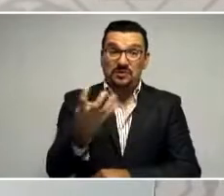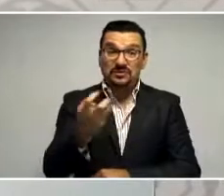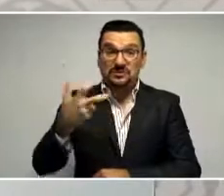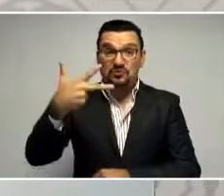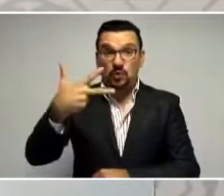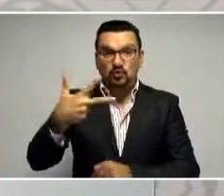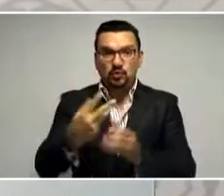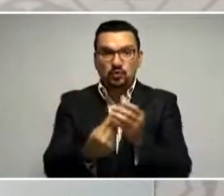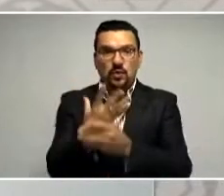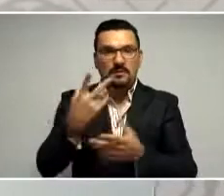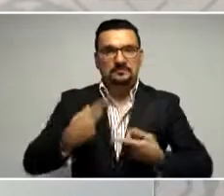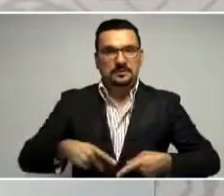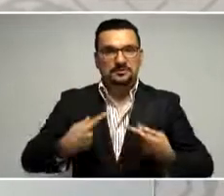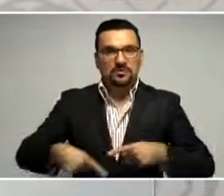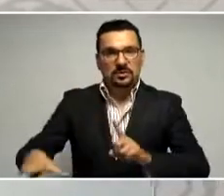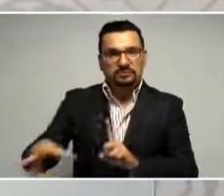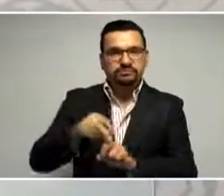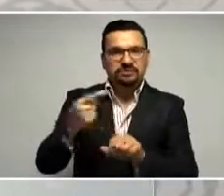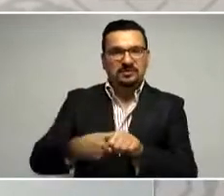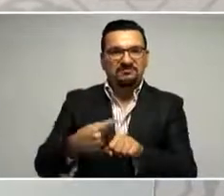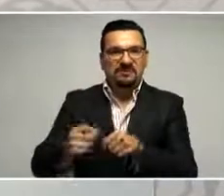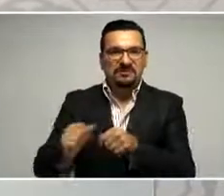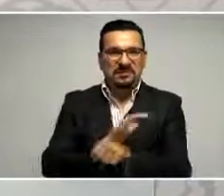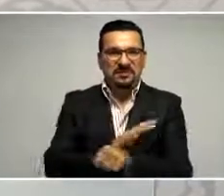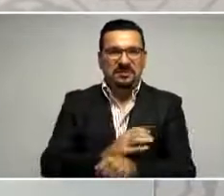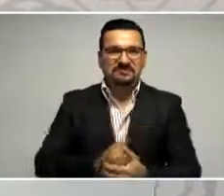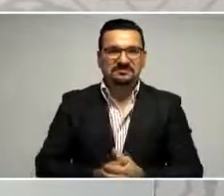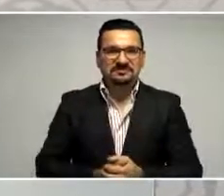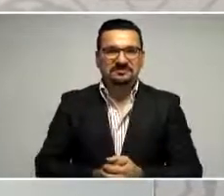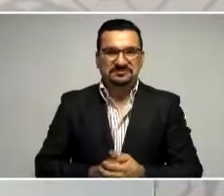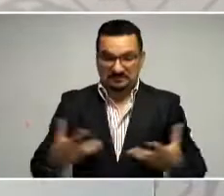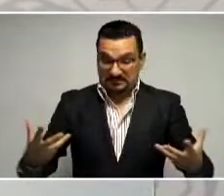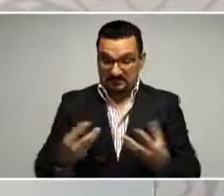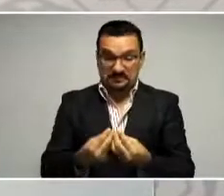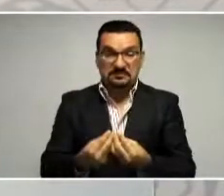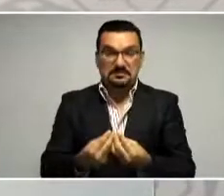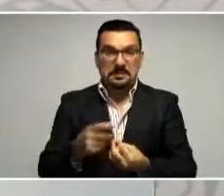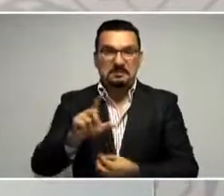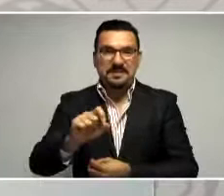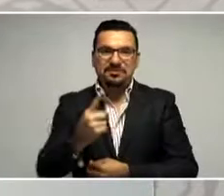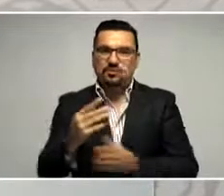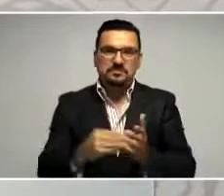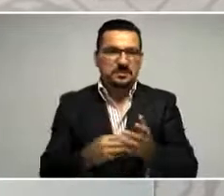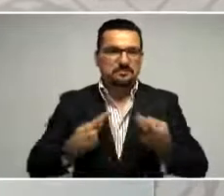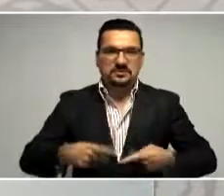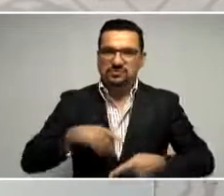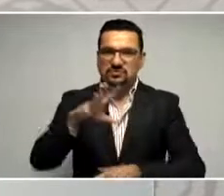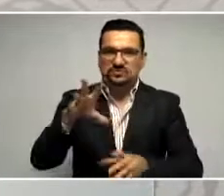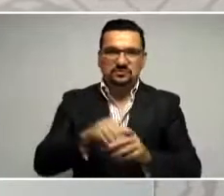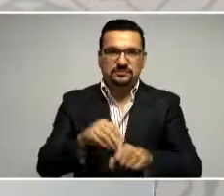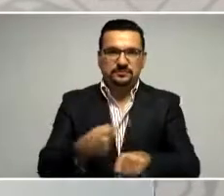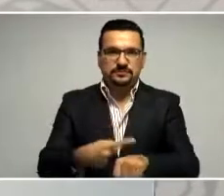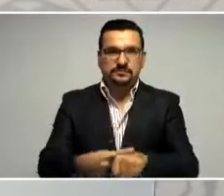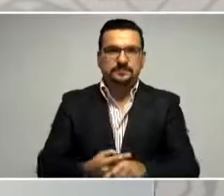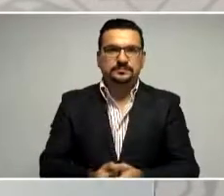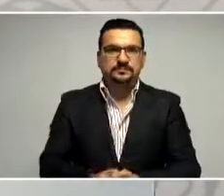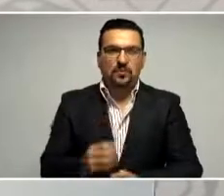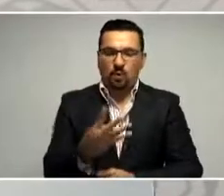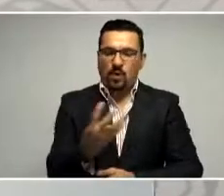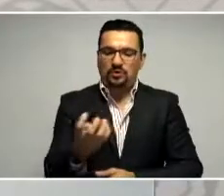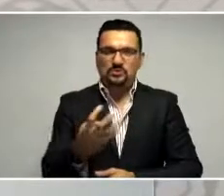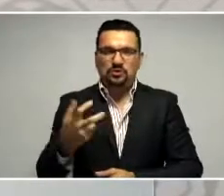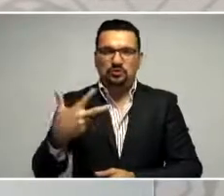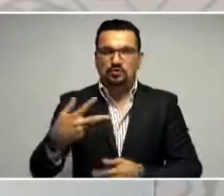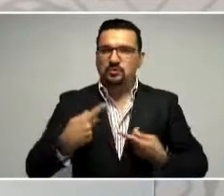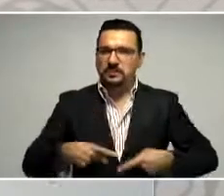408 nuevos casos por este virus en la entidad, acumulándose 21,000 casos en total. Los